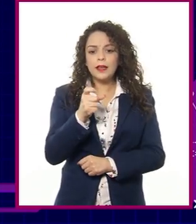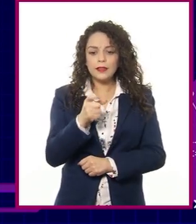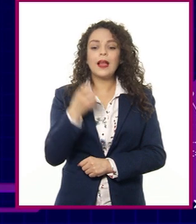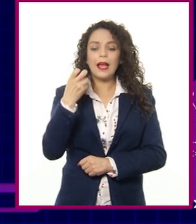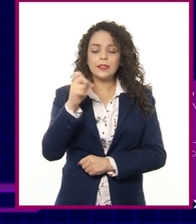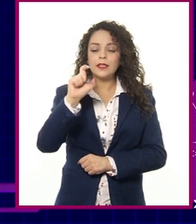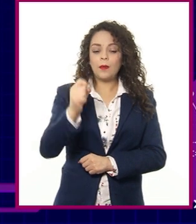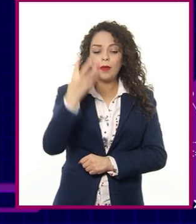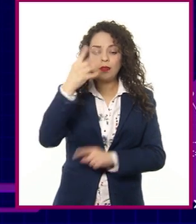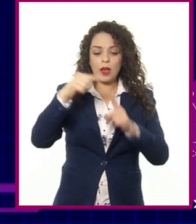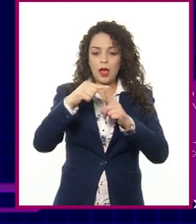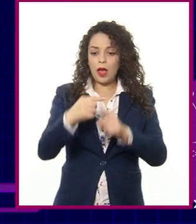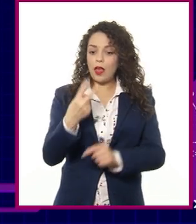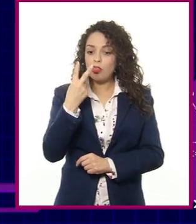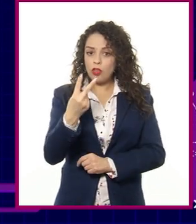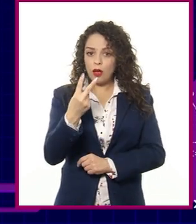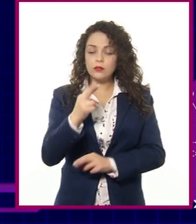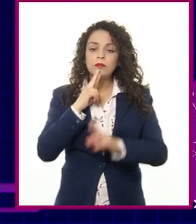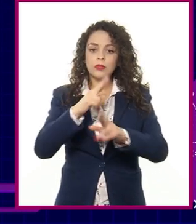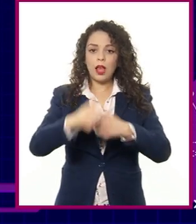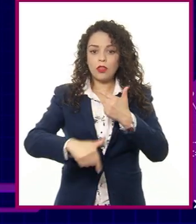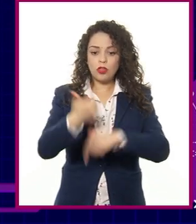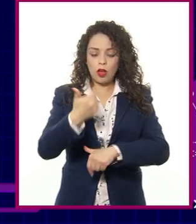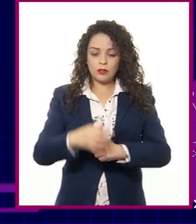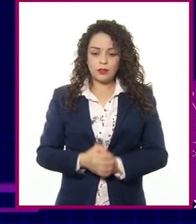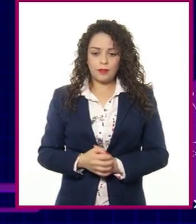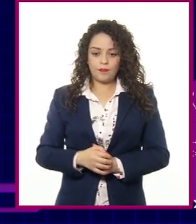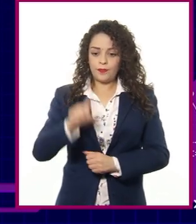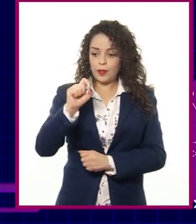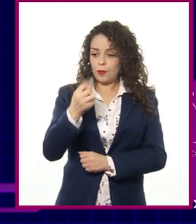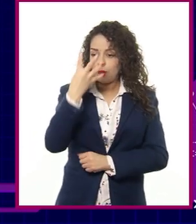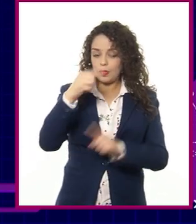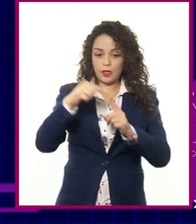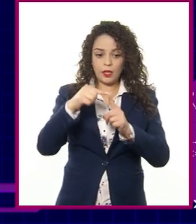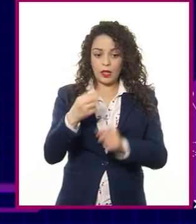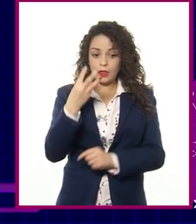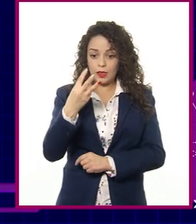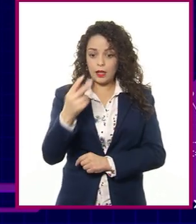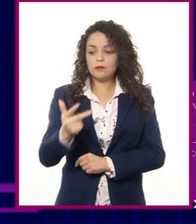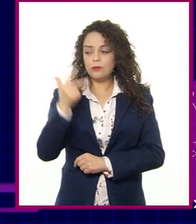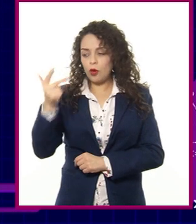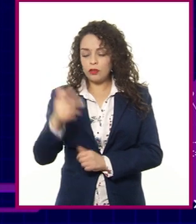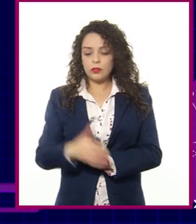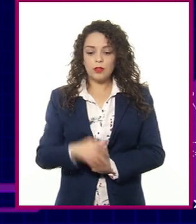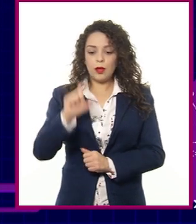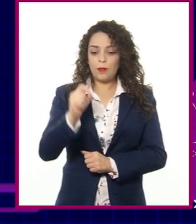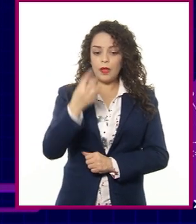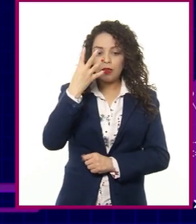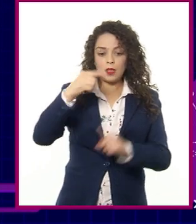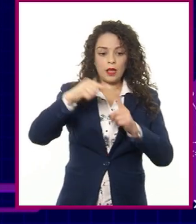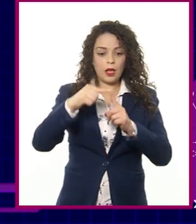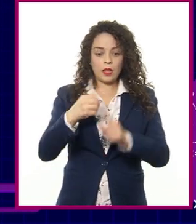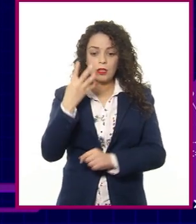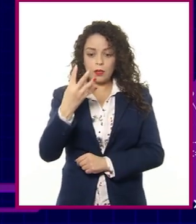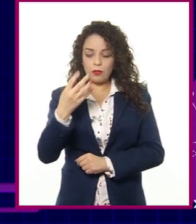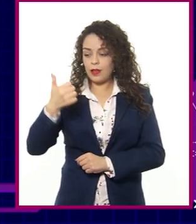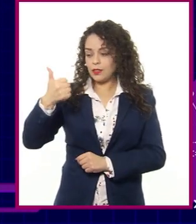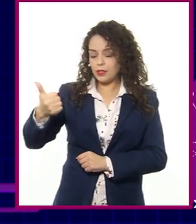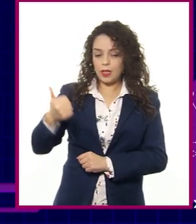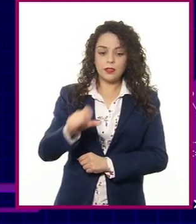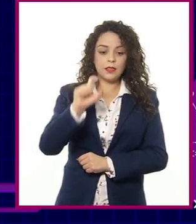entre 2 es igual a 12, 24 entre 3 es 8, 24 entre 4 es 6